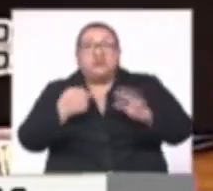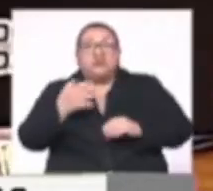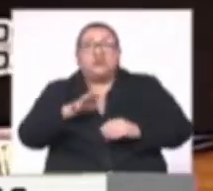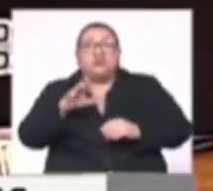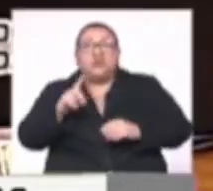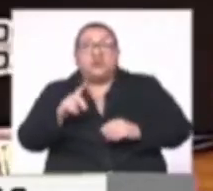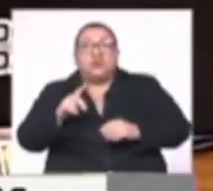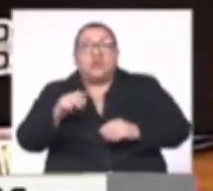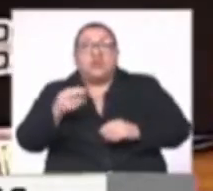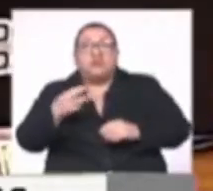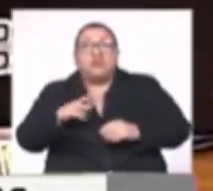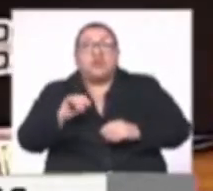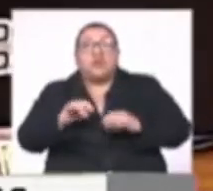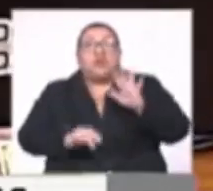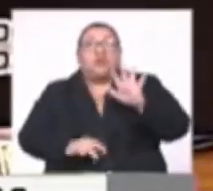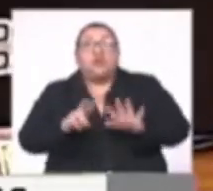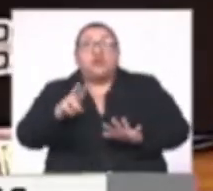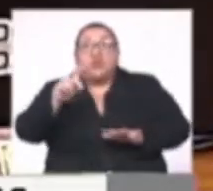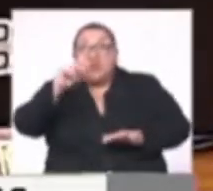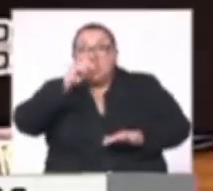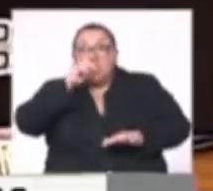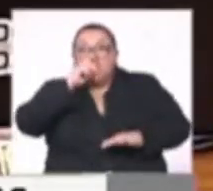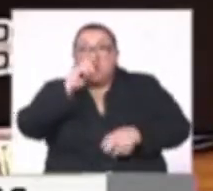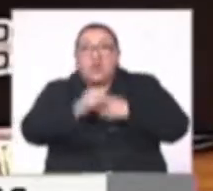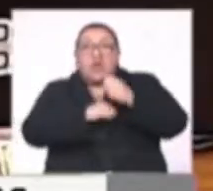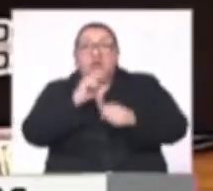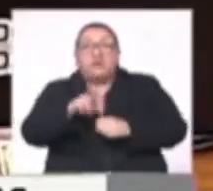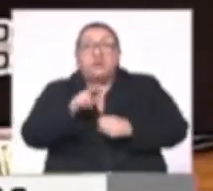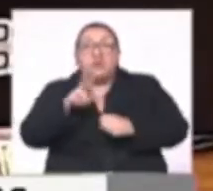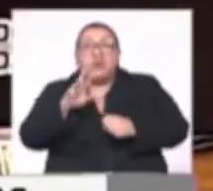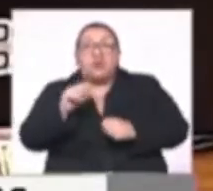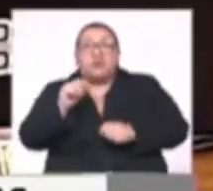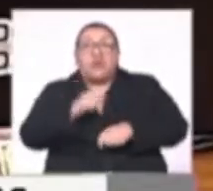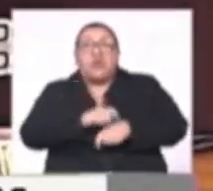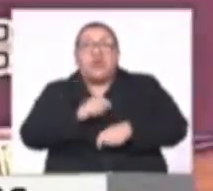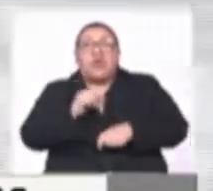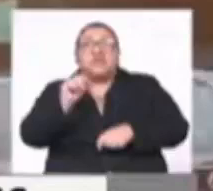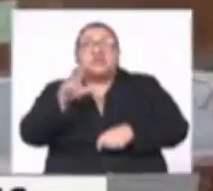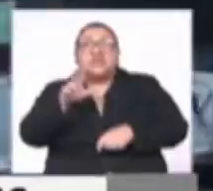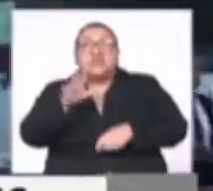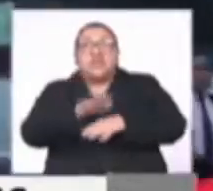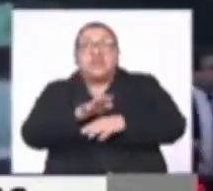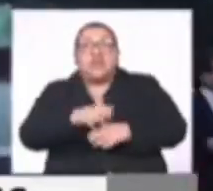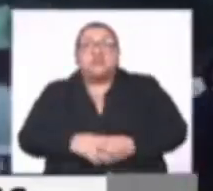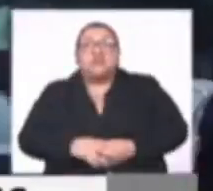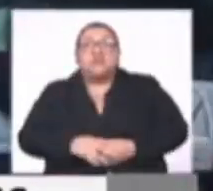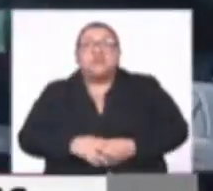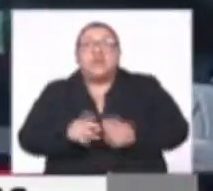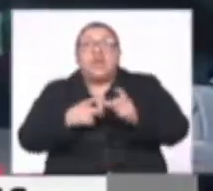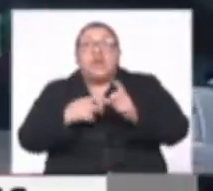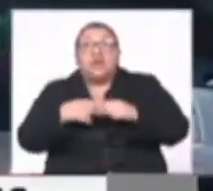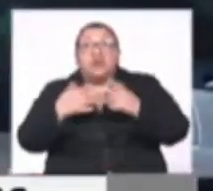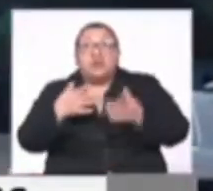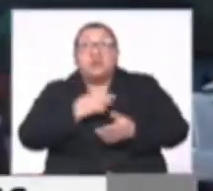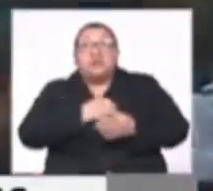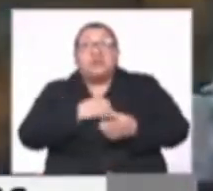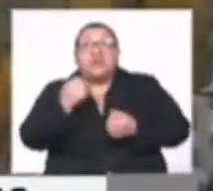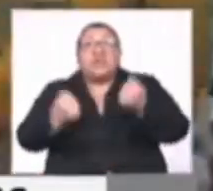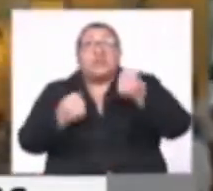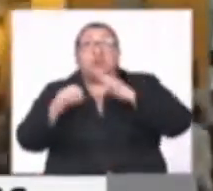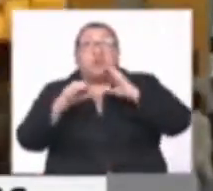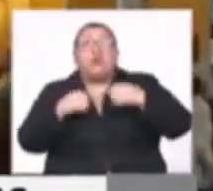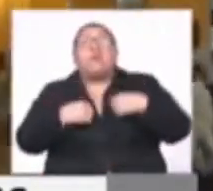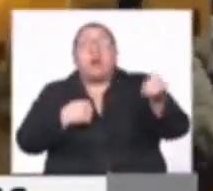11.851 el miércoles 12 de junio del año 2024 a las 15 horas. De esta manera, el ministro de Transportes